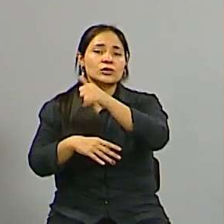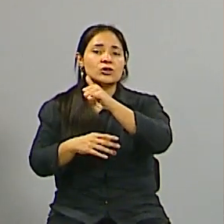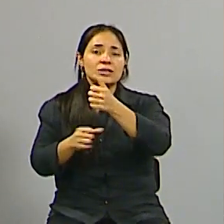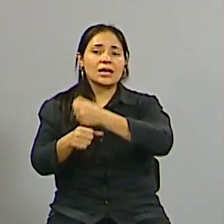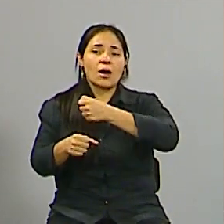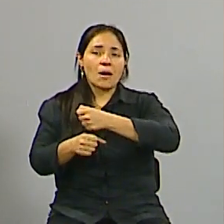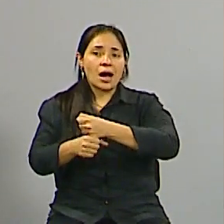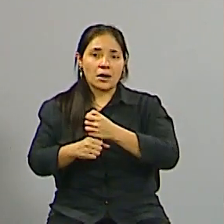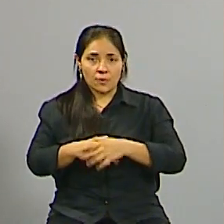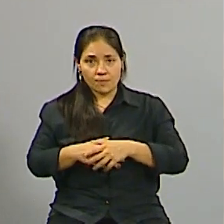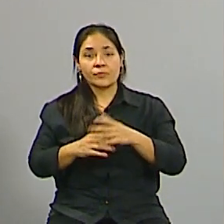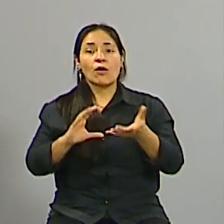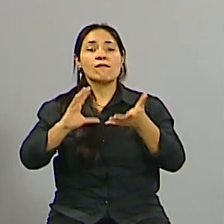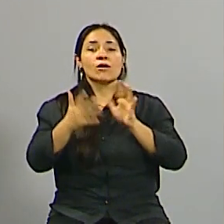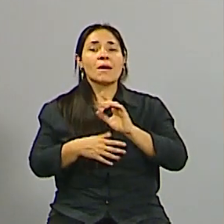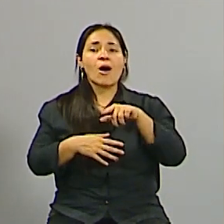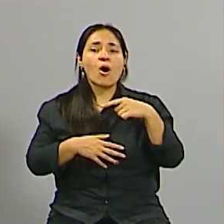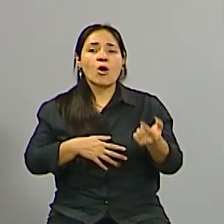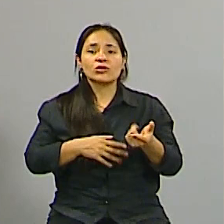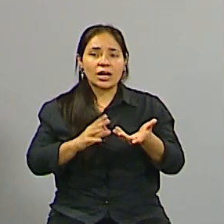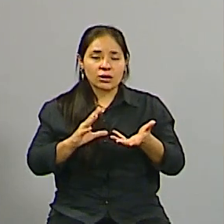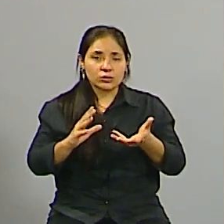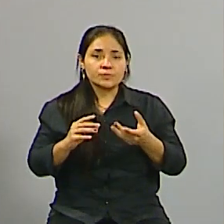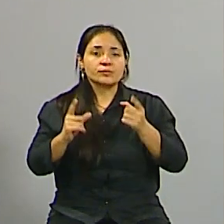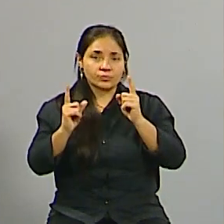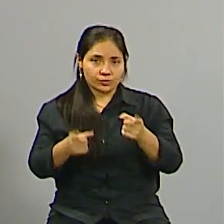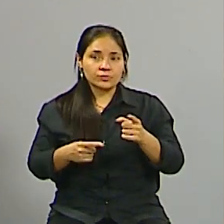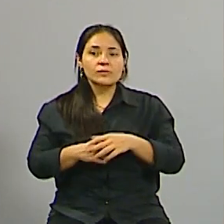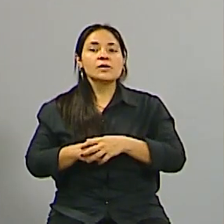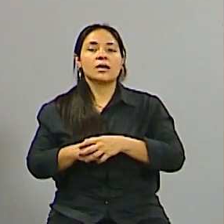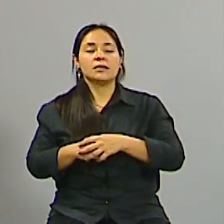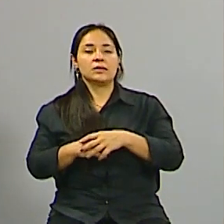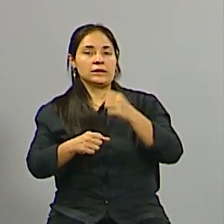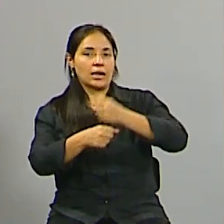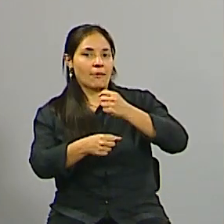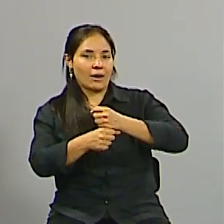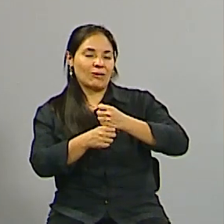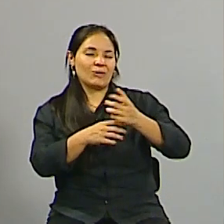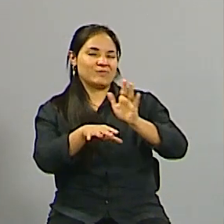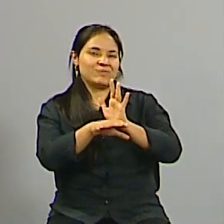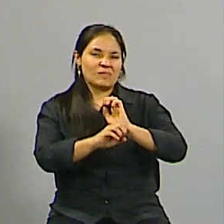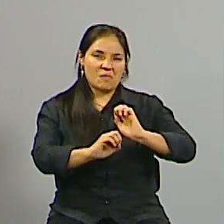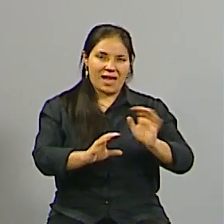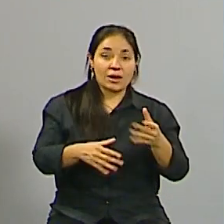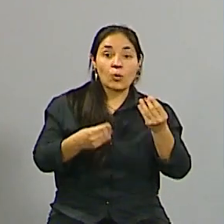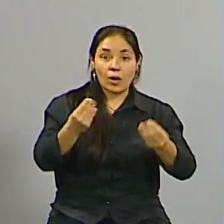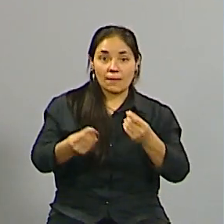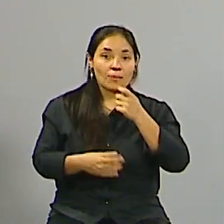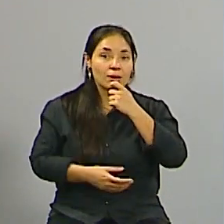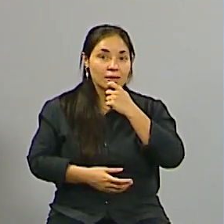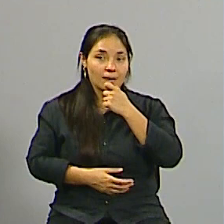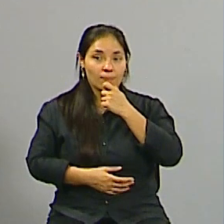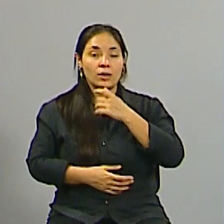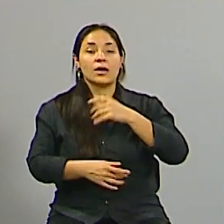el cuentapropismo y que tiene que ver con relaciones laborales que son muy precarias es, por ejemplo, lo que se llaman